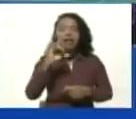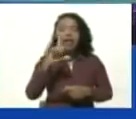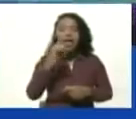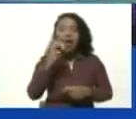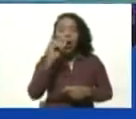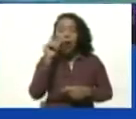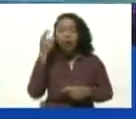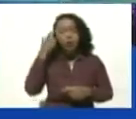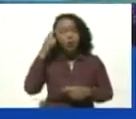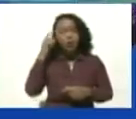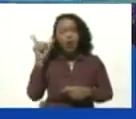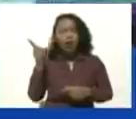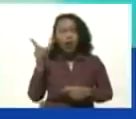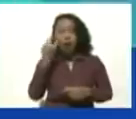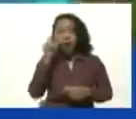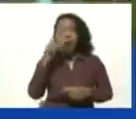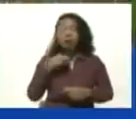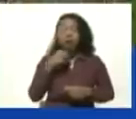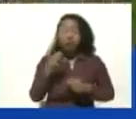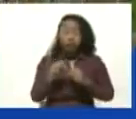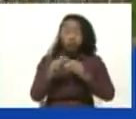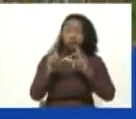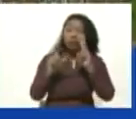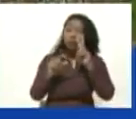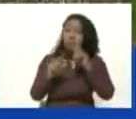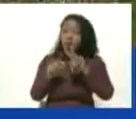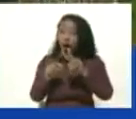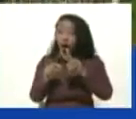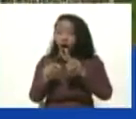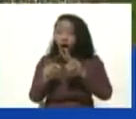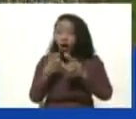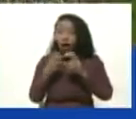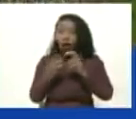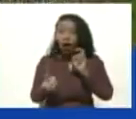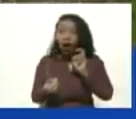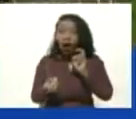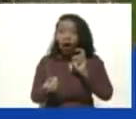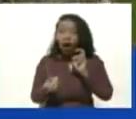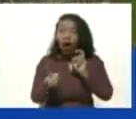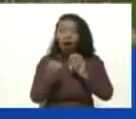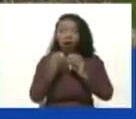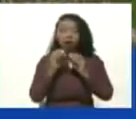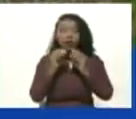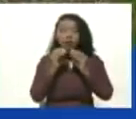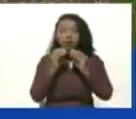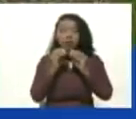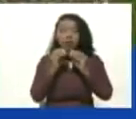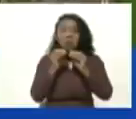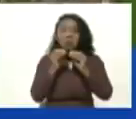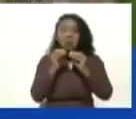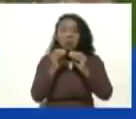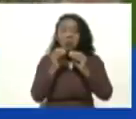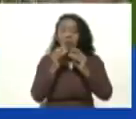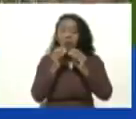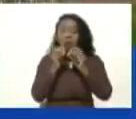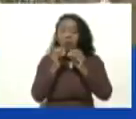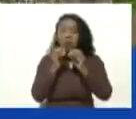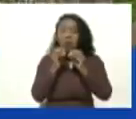acuerdo, impresionante la voz de ese hombre. Bueno, prácticamente ni movía la boca, casi un ventríloco,